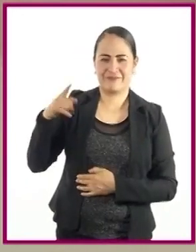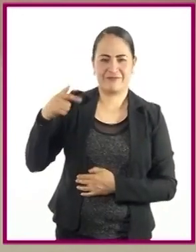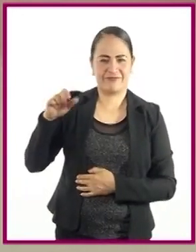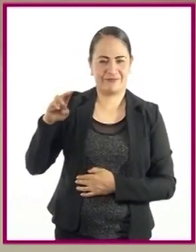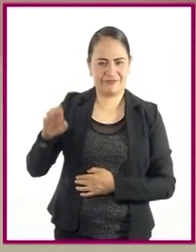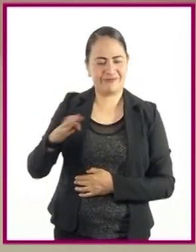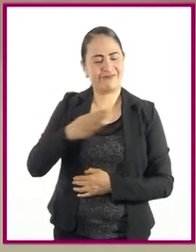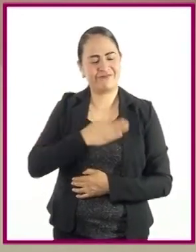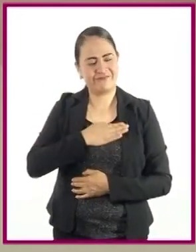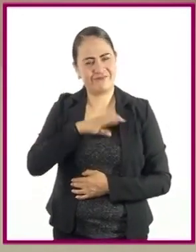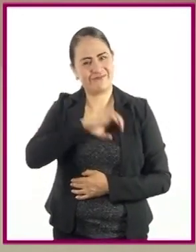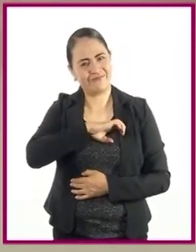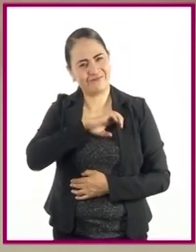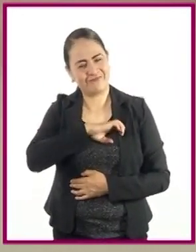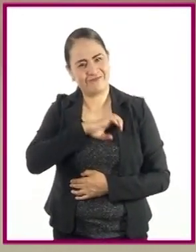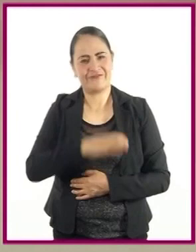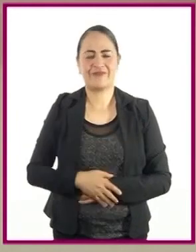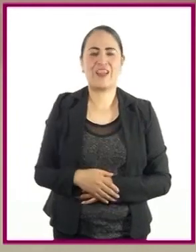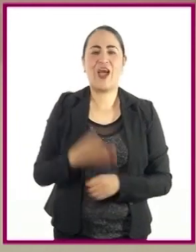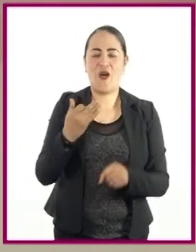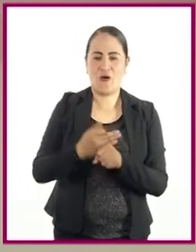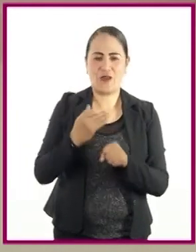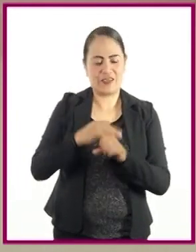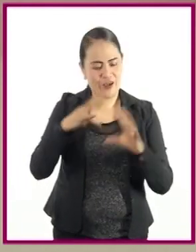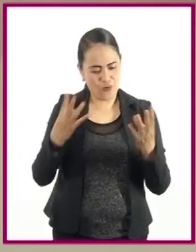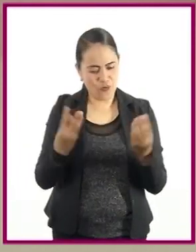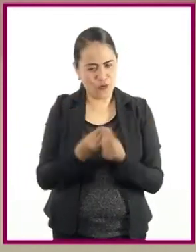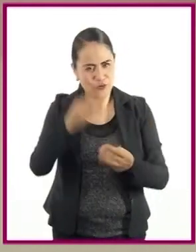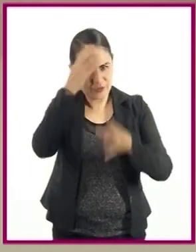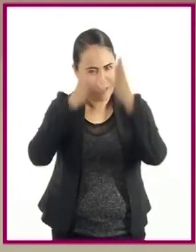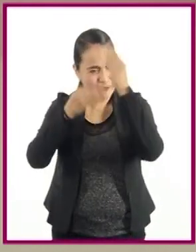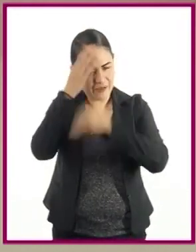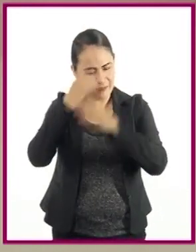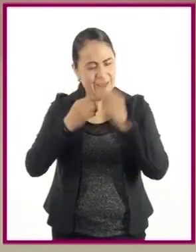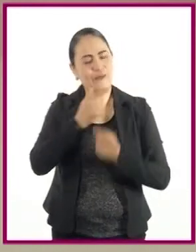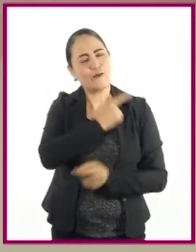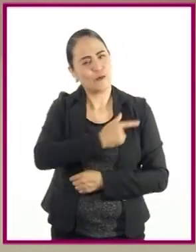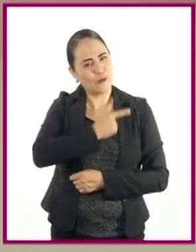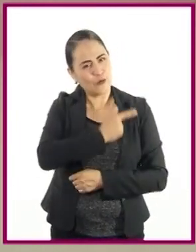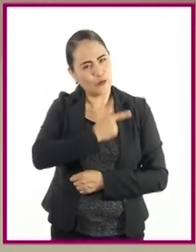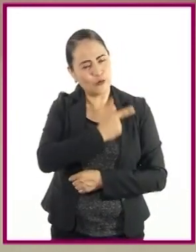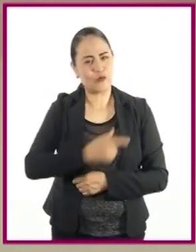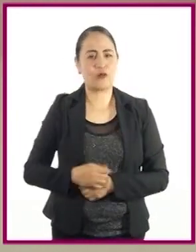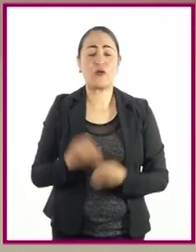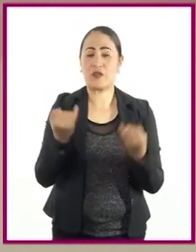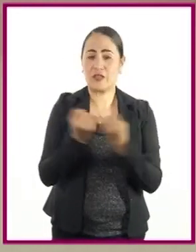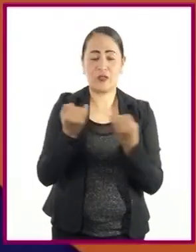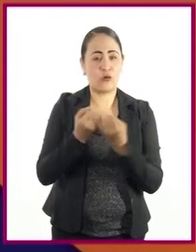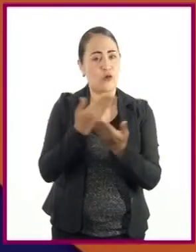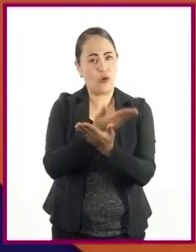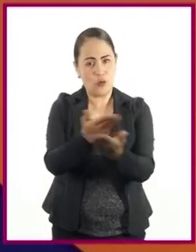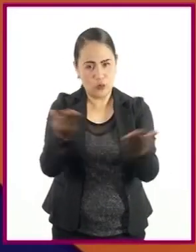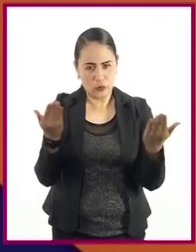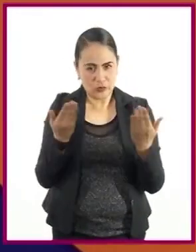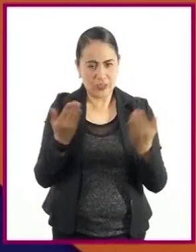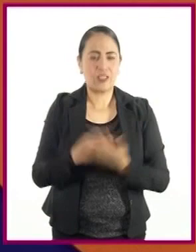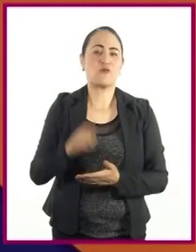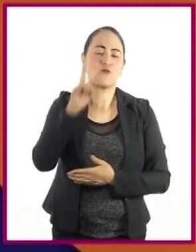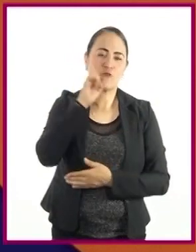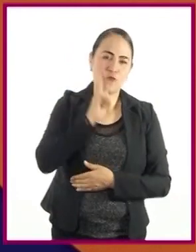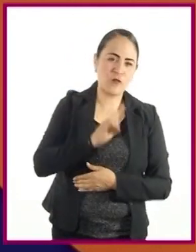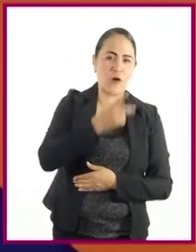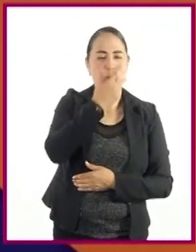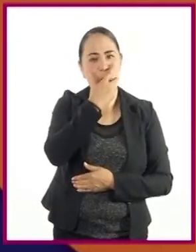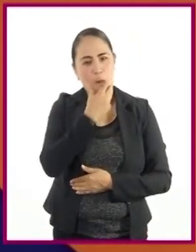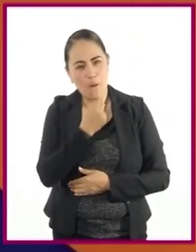sido un placer compartir contigo este aprendizaje. Y por supuesto, con todas nuestras queridas alumnas